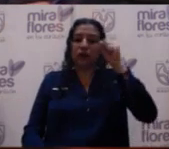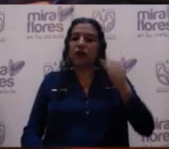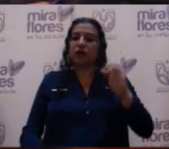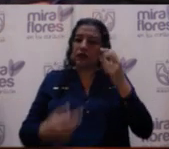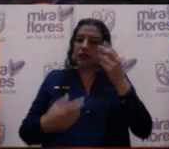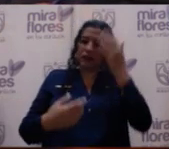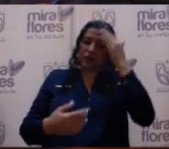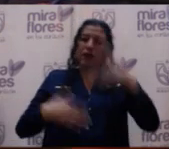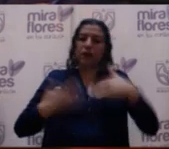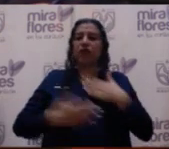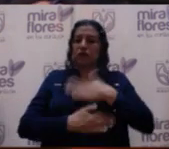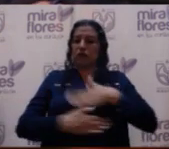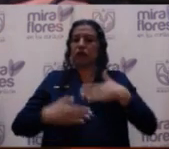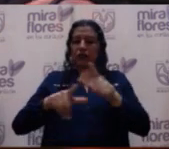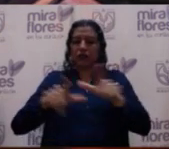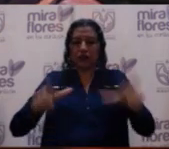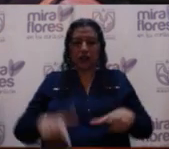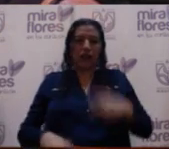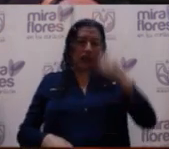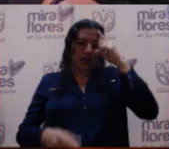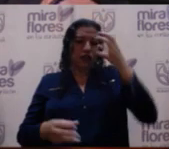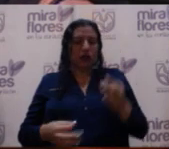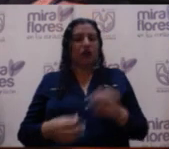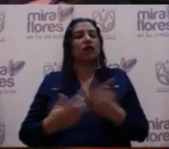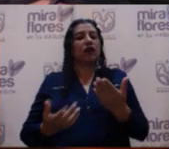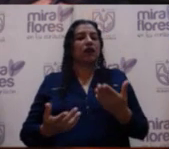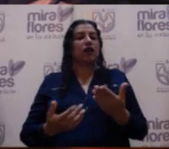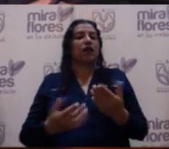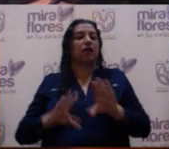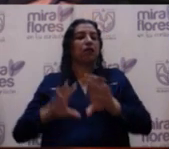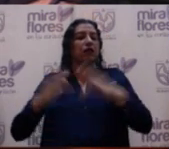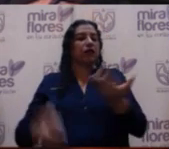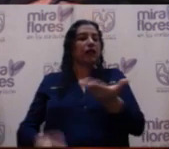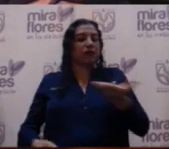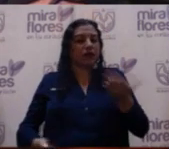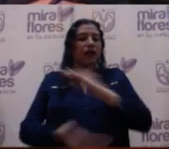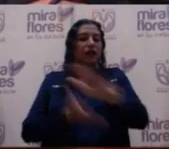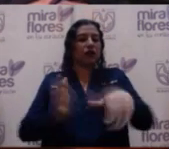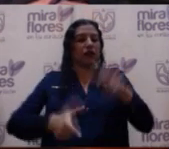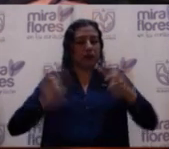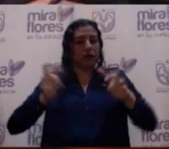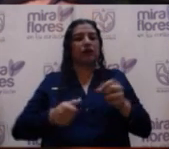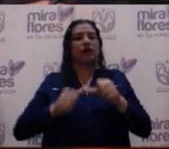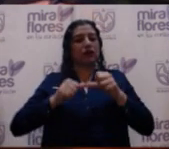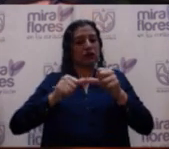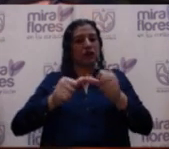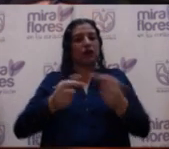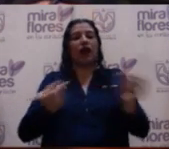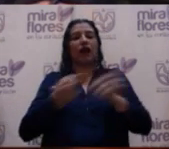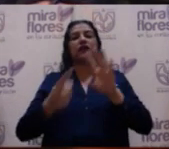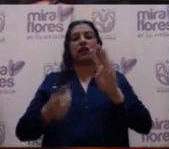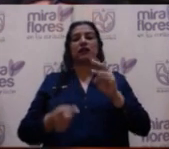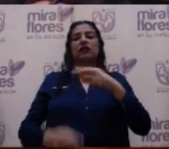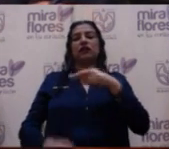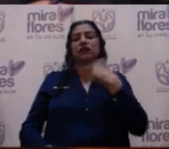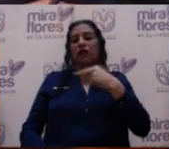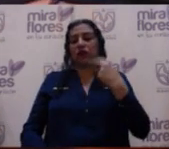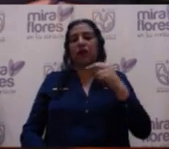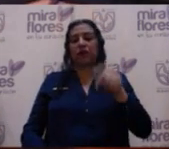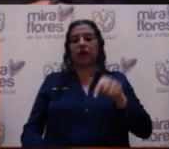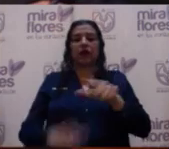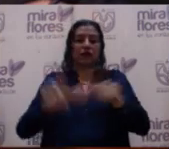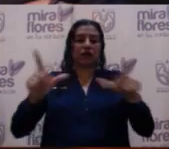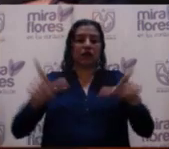disfrutar del espacio. Entonces, creo que hago la carta abierta para invitar a todo el público a que continúe la feria hasta el 6 de noviembre, pues, ¿no?, en el